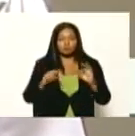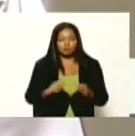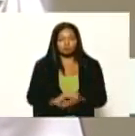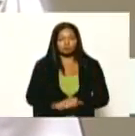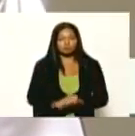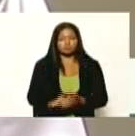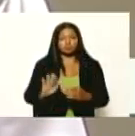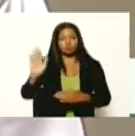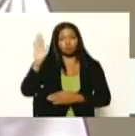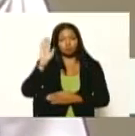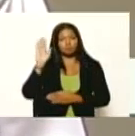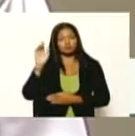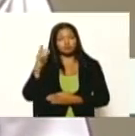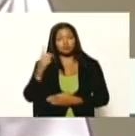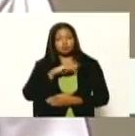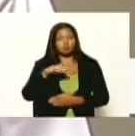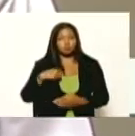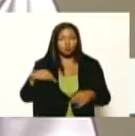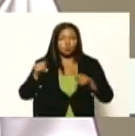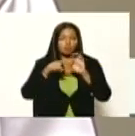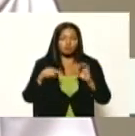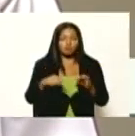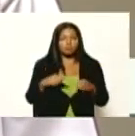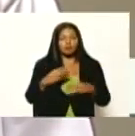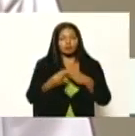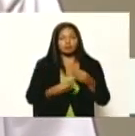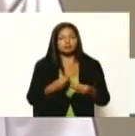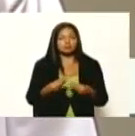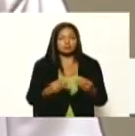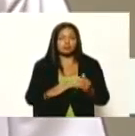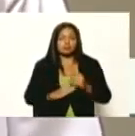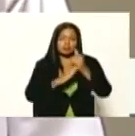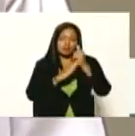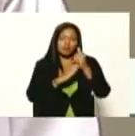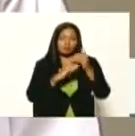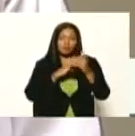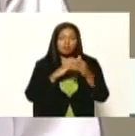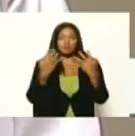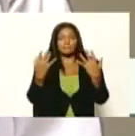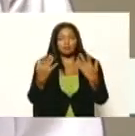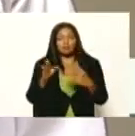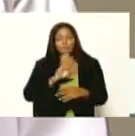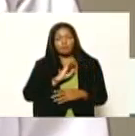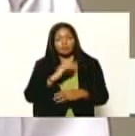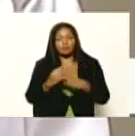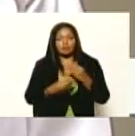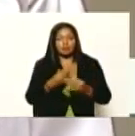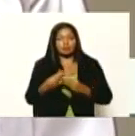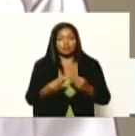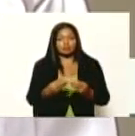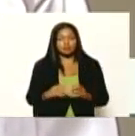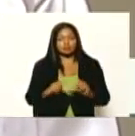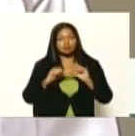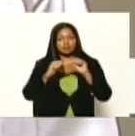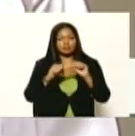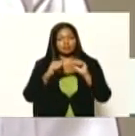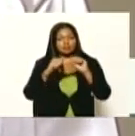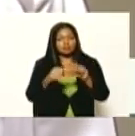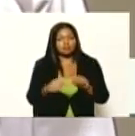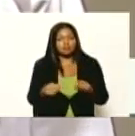el compromiso y que haya podido con el liderazgo que de la mano de usted ha llevado adelante